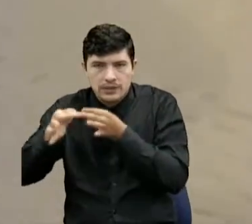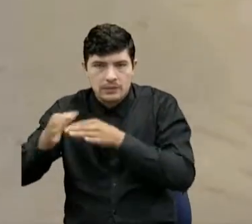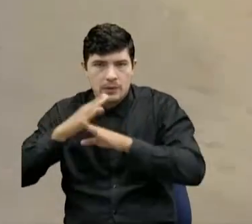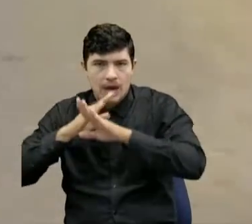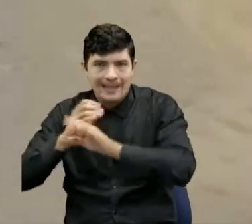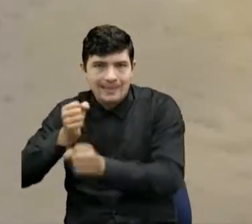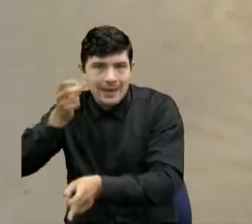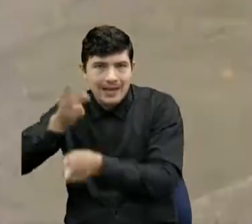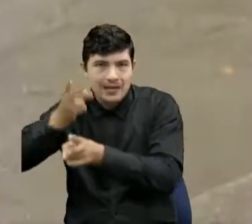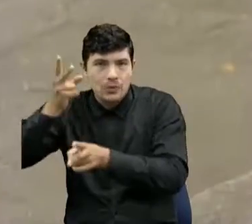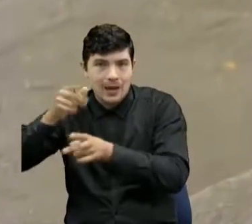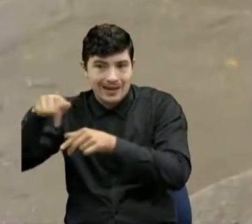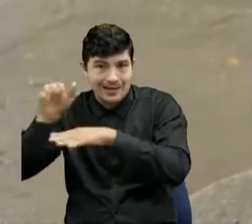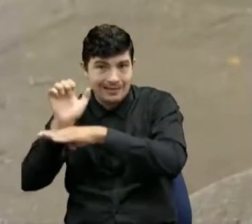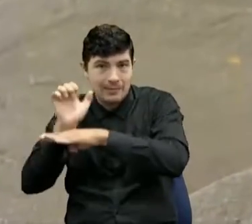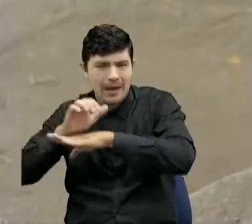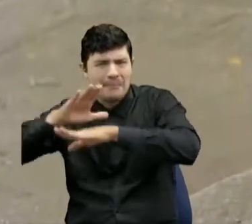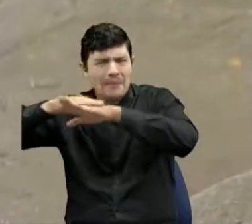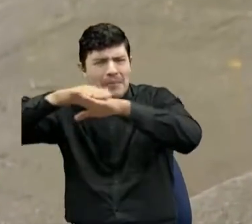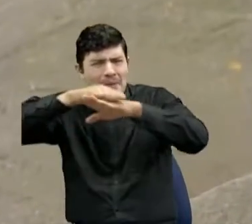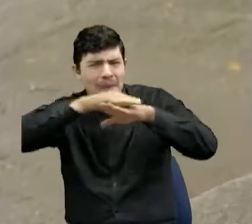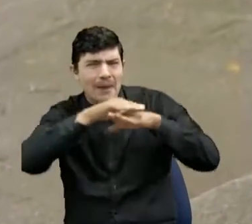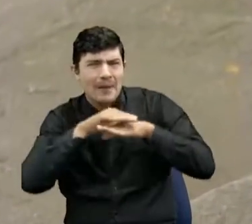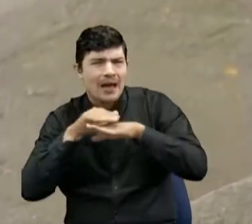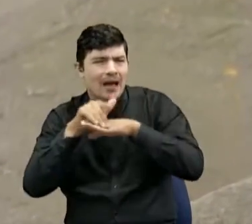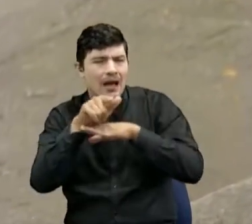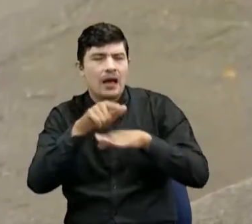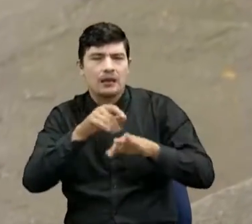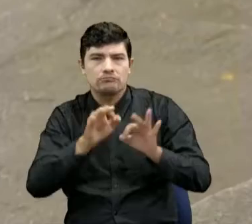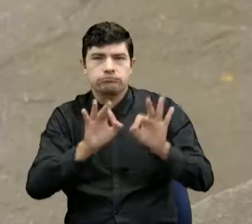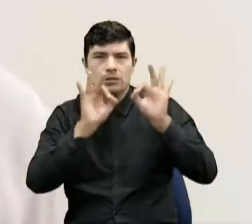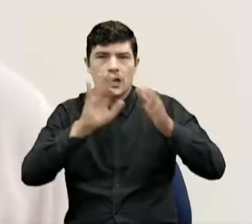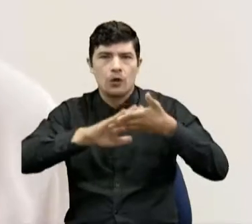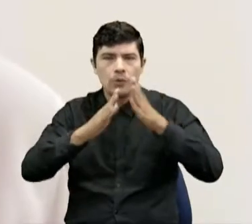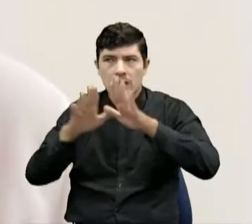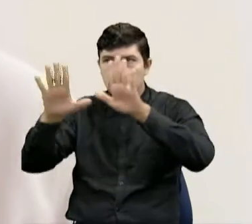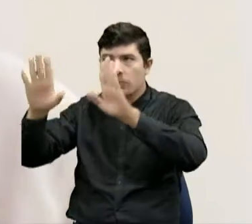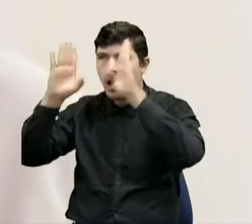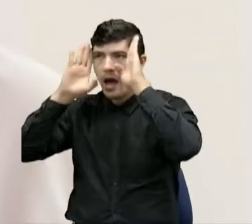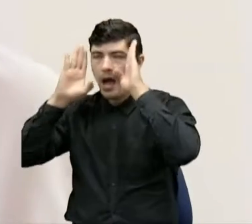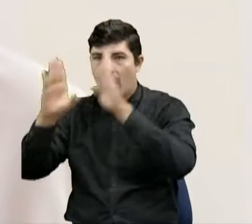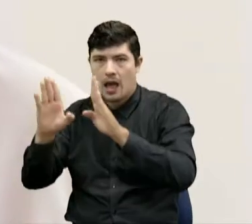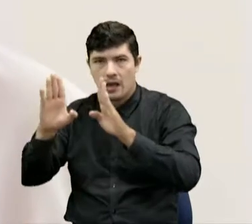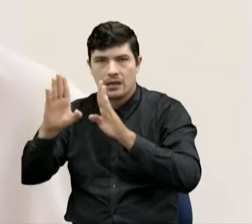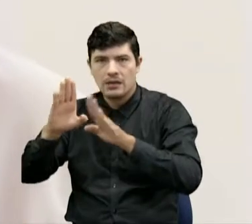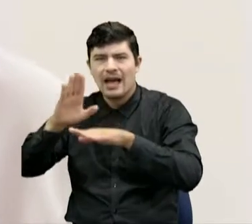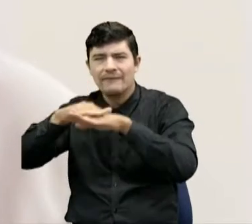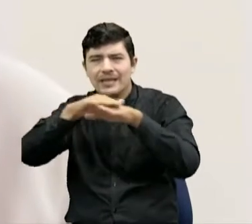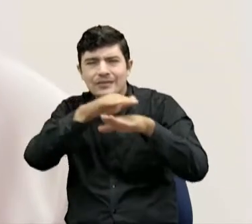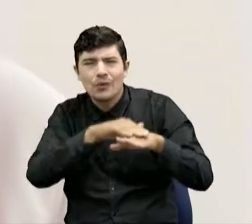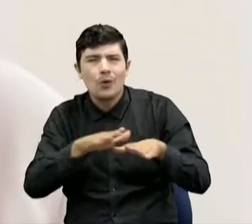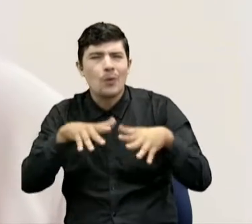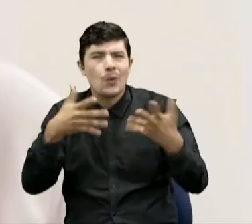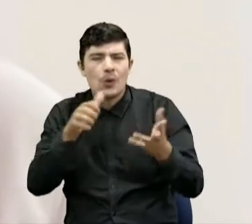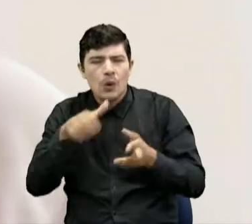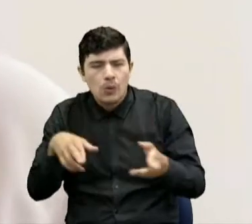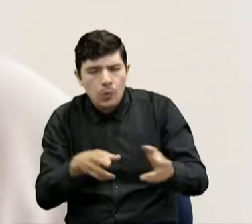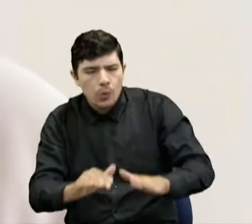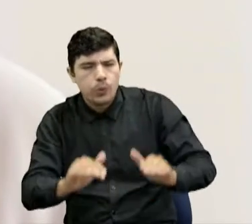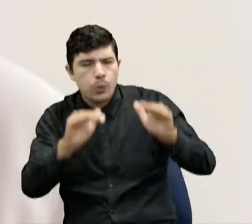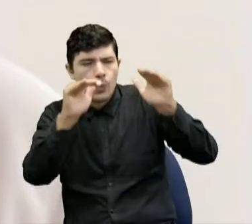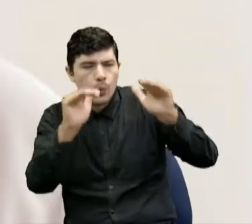emitir para irlos informando sobre cómo va evolucionando el tema de los niveles del río y en general de cómo se va